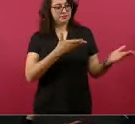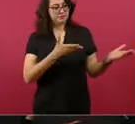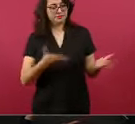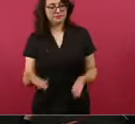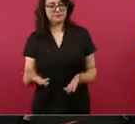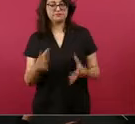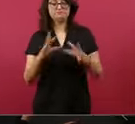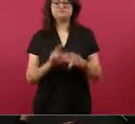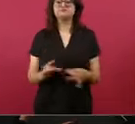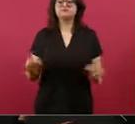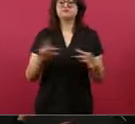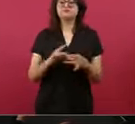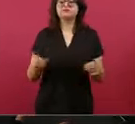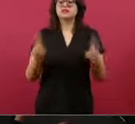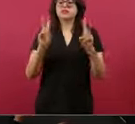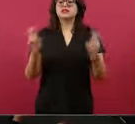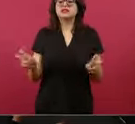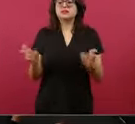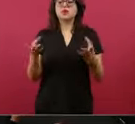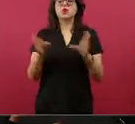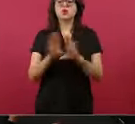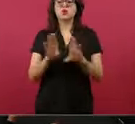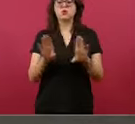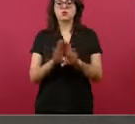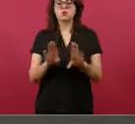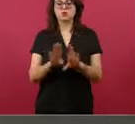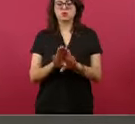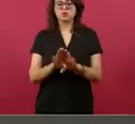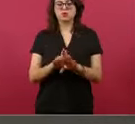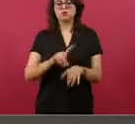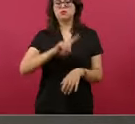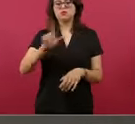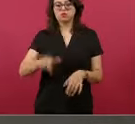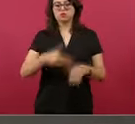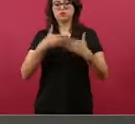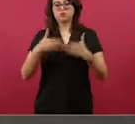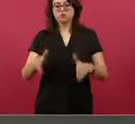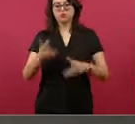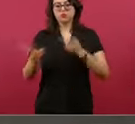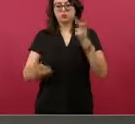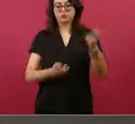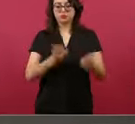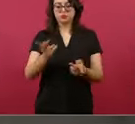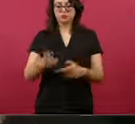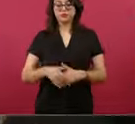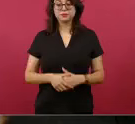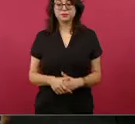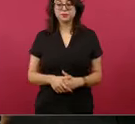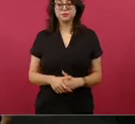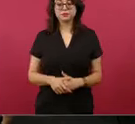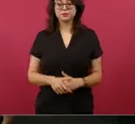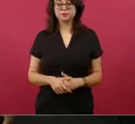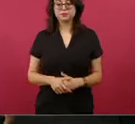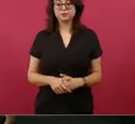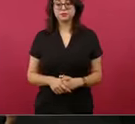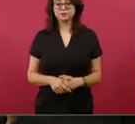estos casos y luego preguntas y respuestas. Adelante.